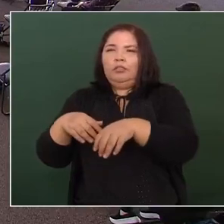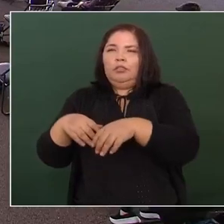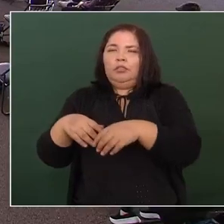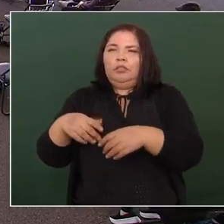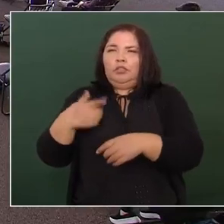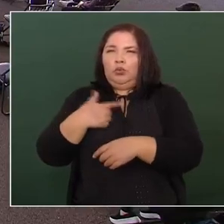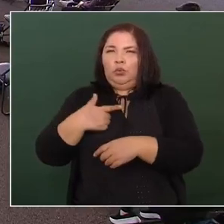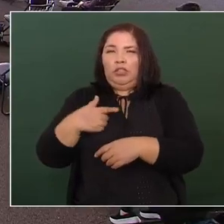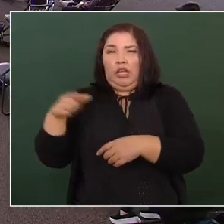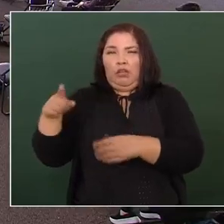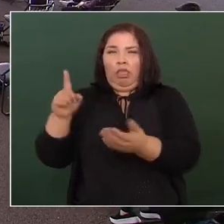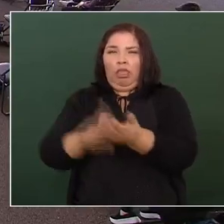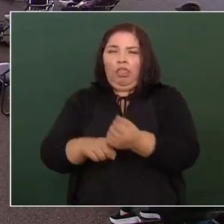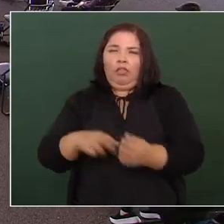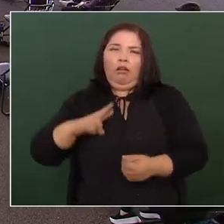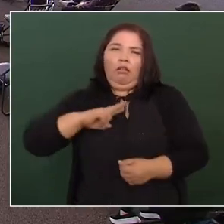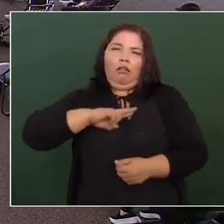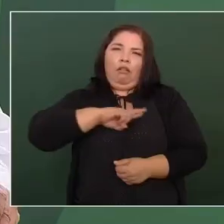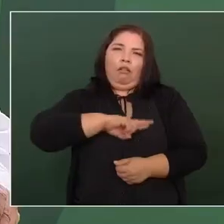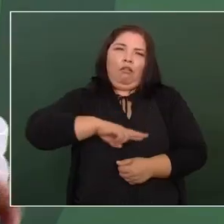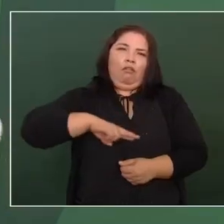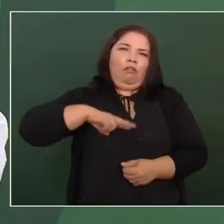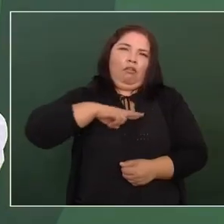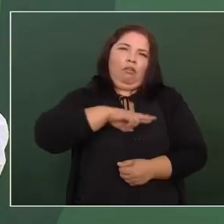muy rencorosos,